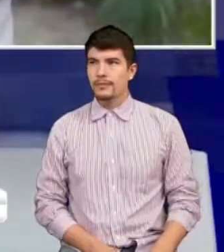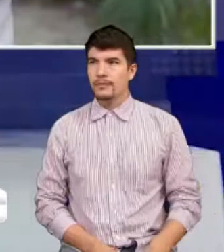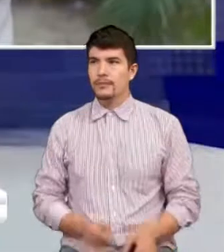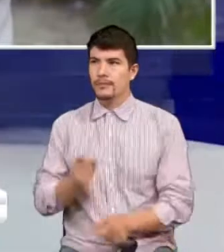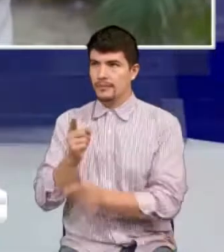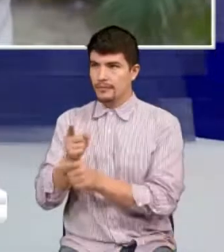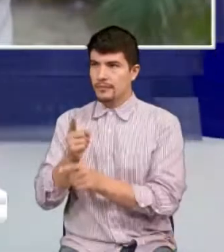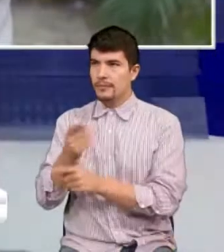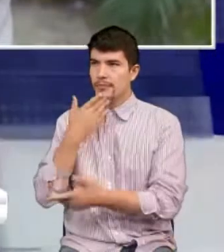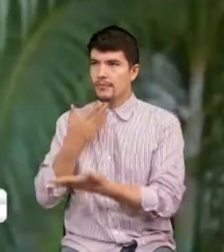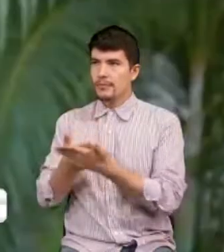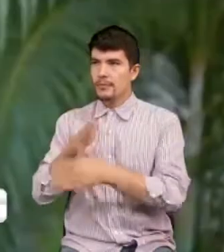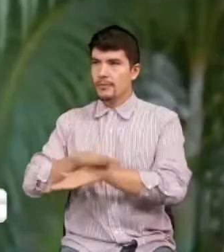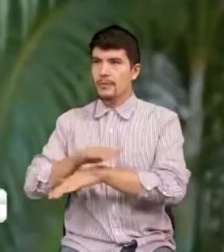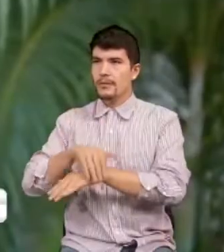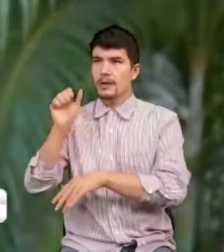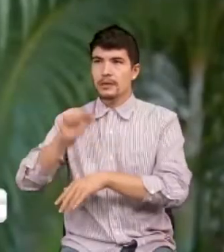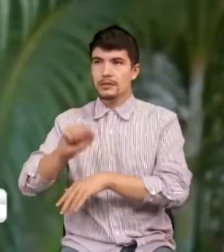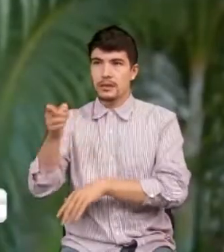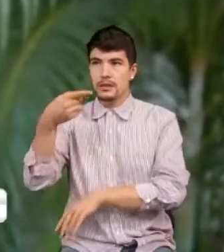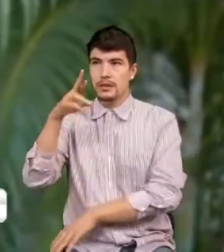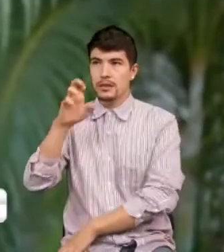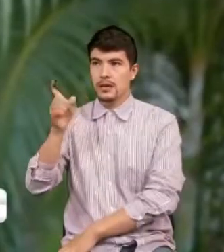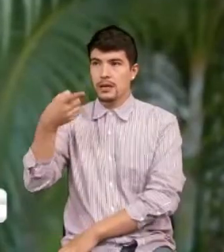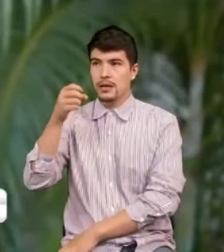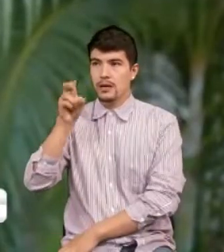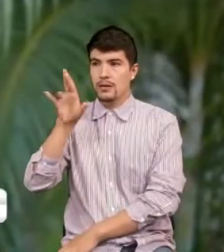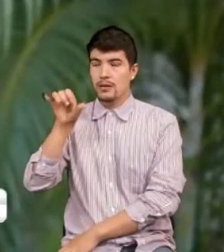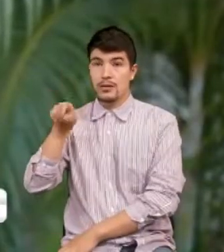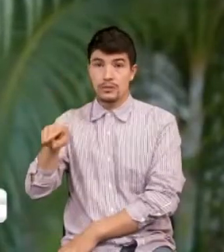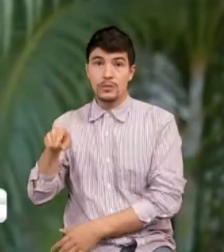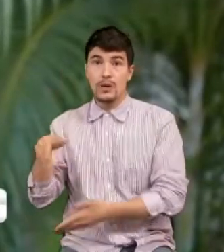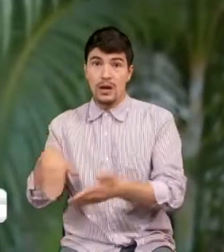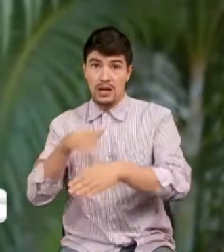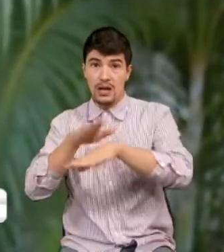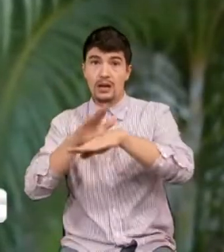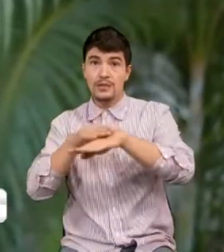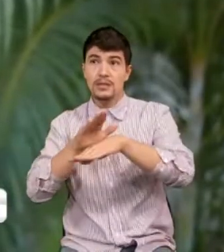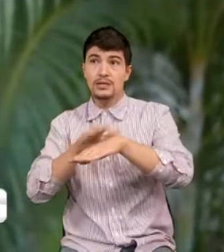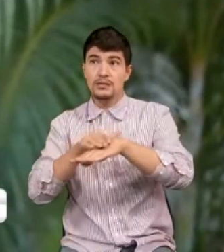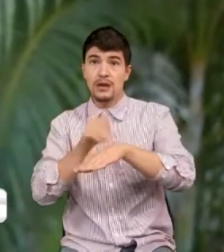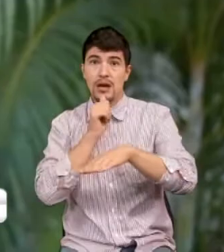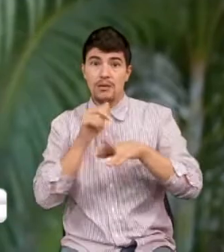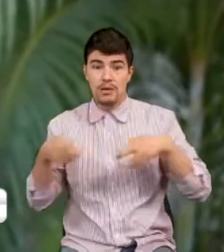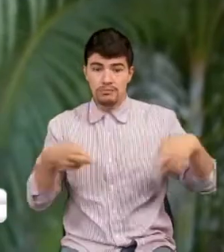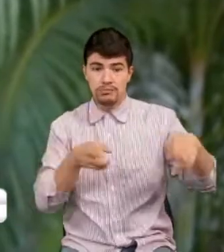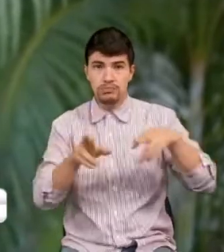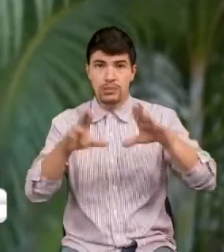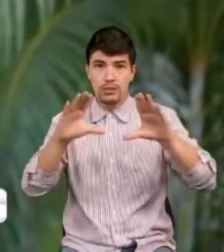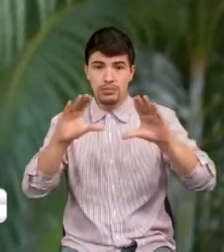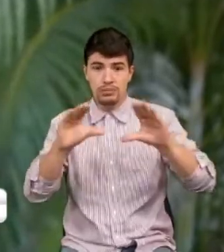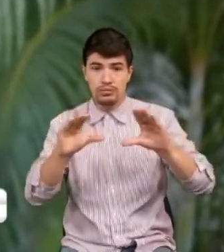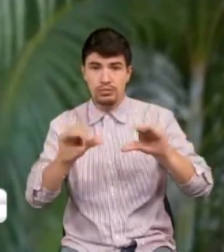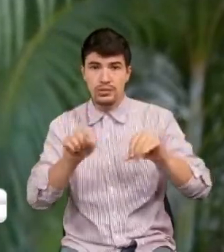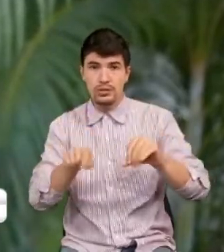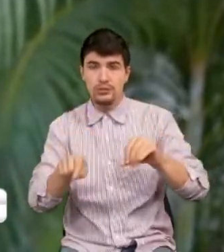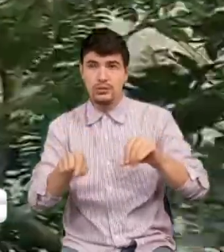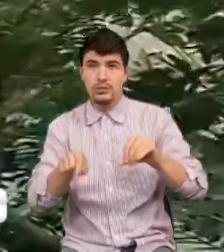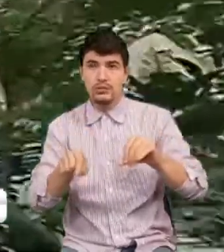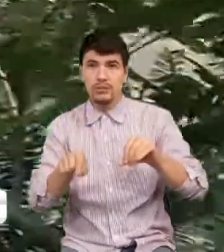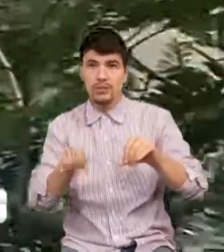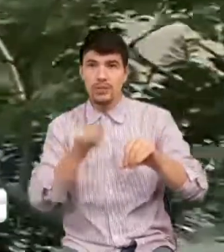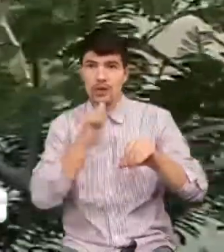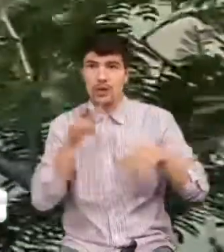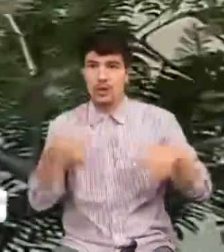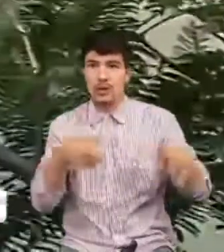Así es, muy buenas tardes. Pues Gregorio Angarita, director de Corponor, lanzó esta alerta de que se está captando de manera ilegal el agua del río Pamplonita,